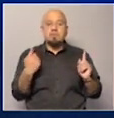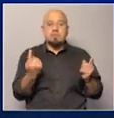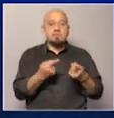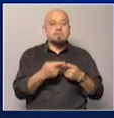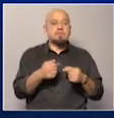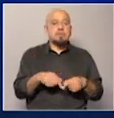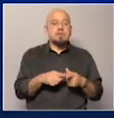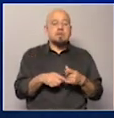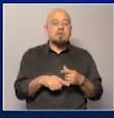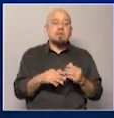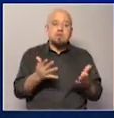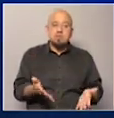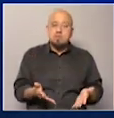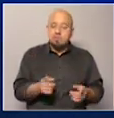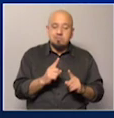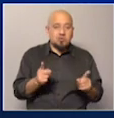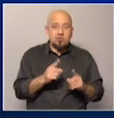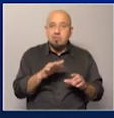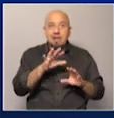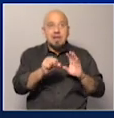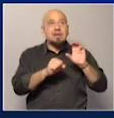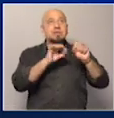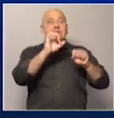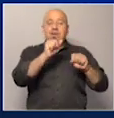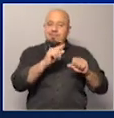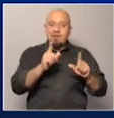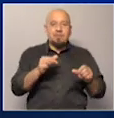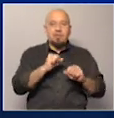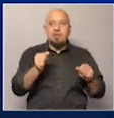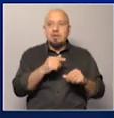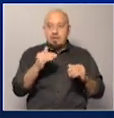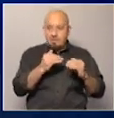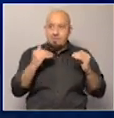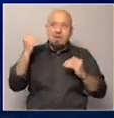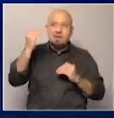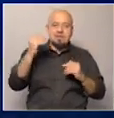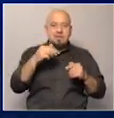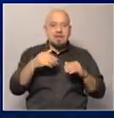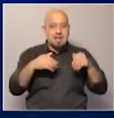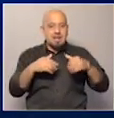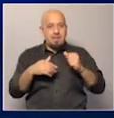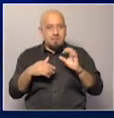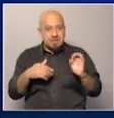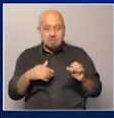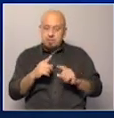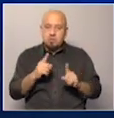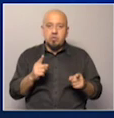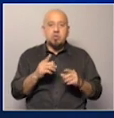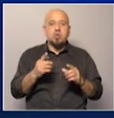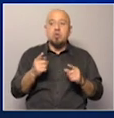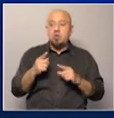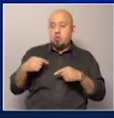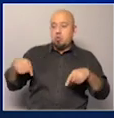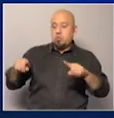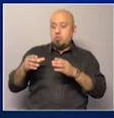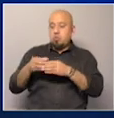en una sola candidatura no les alcanzaba según los números del domingo para superar a darse pero también vale decir que las fuerzas que van a